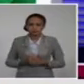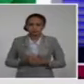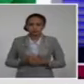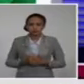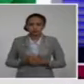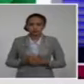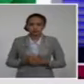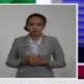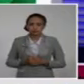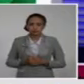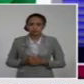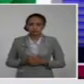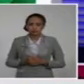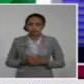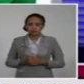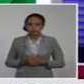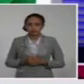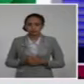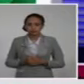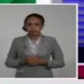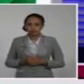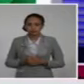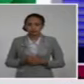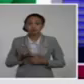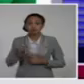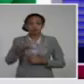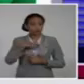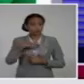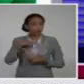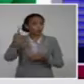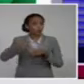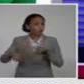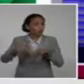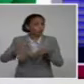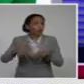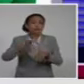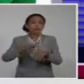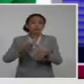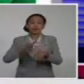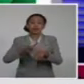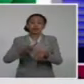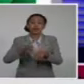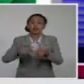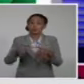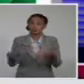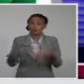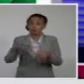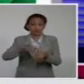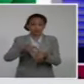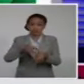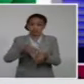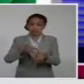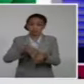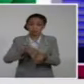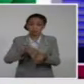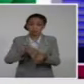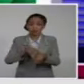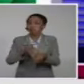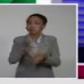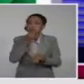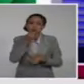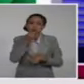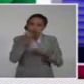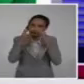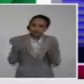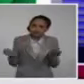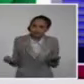lamentablemente tuvo un grupo de complicaciones, por lo que en un momento determinado no fue posible